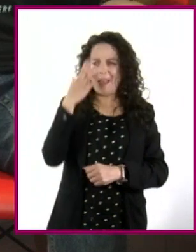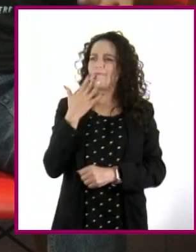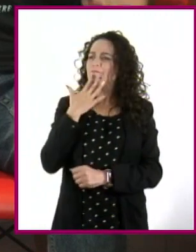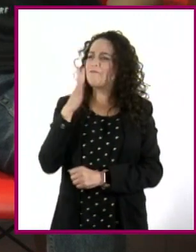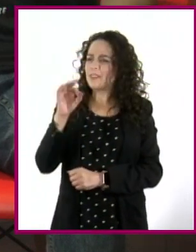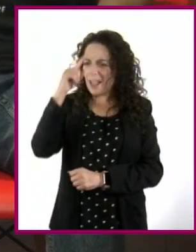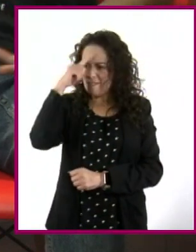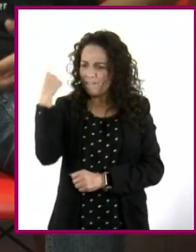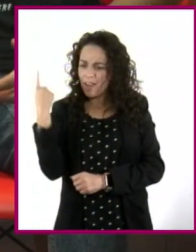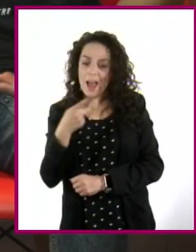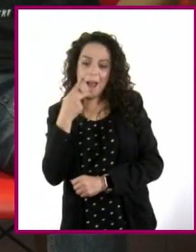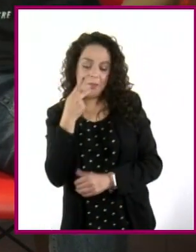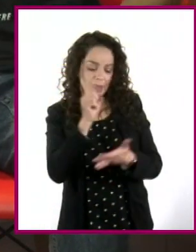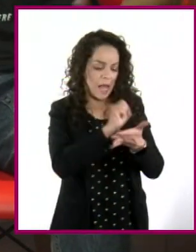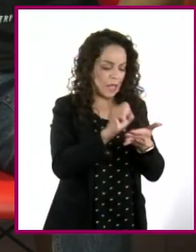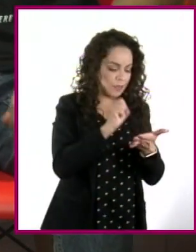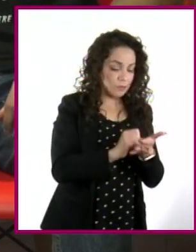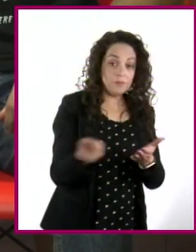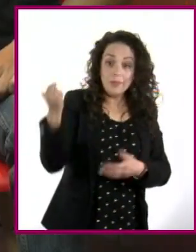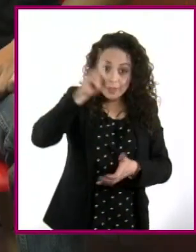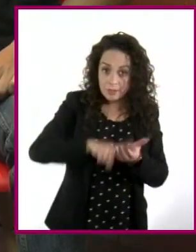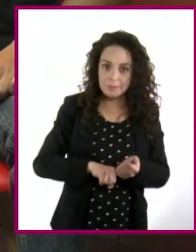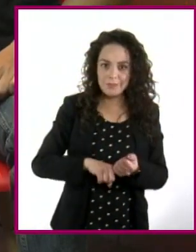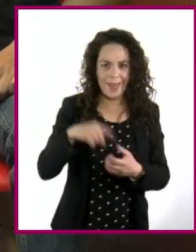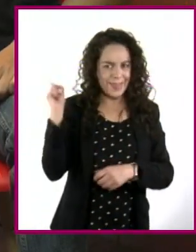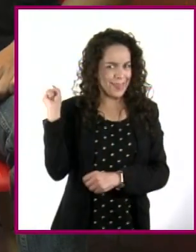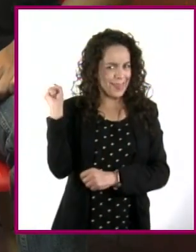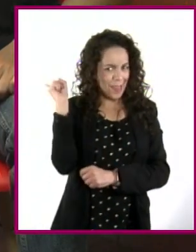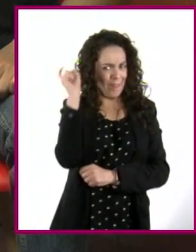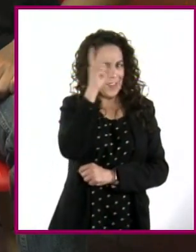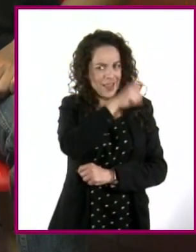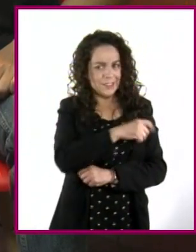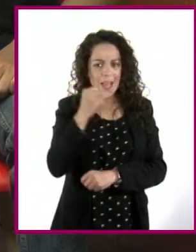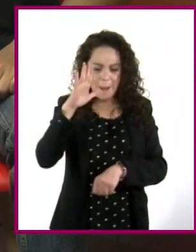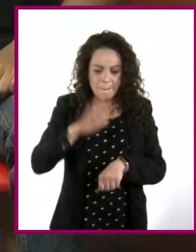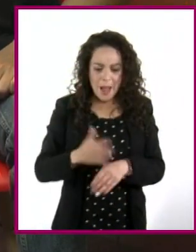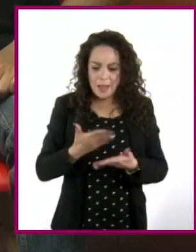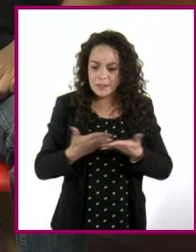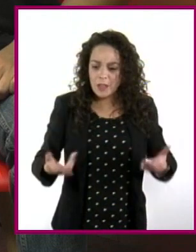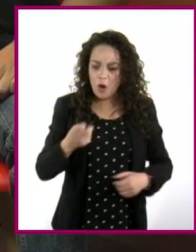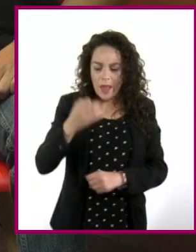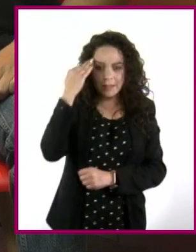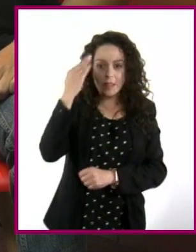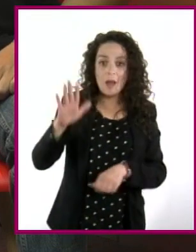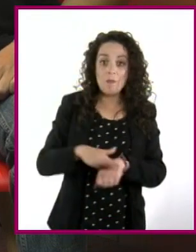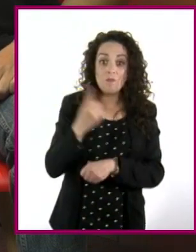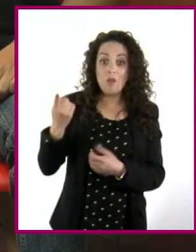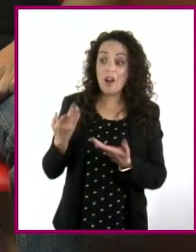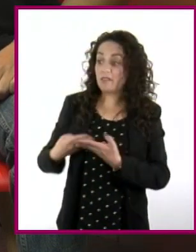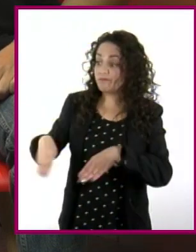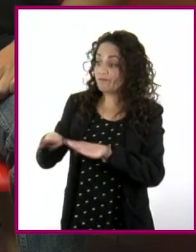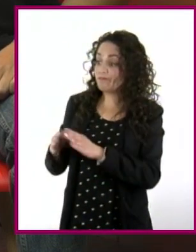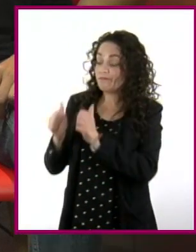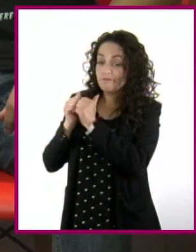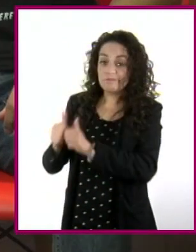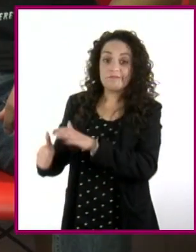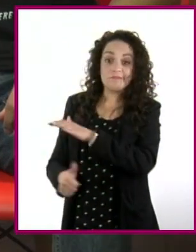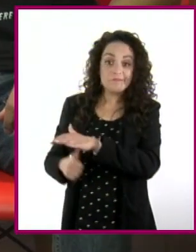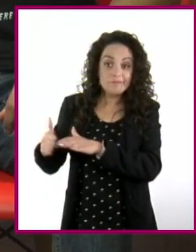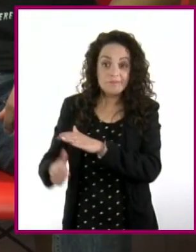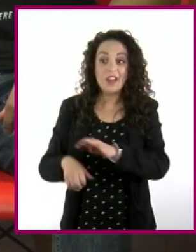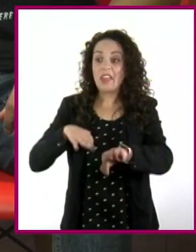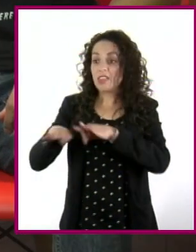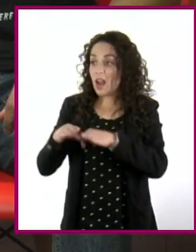es hablar o escribir puede ser tan complicado? Y en el tiempo en el que vivimos con mayor aislamiento, trabajo o estudio a distancia,